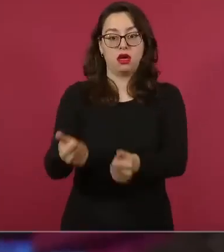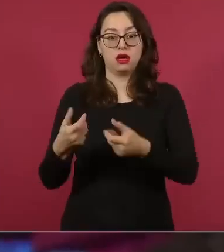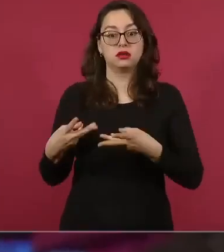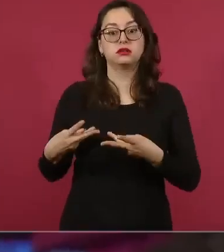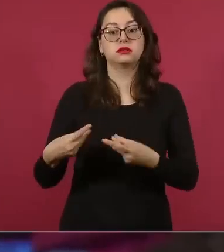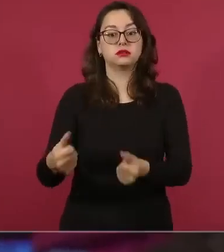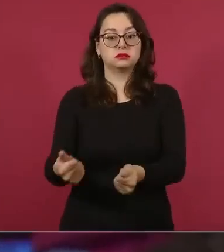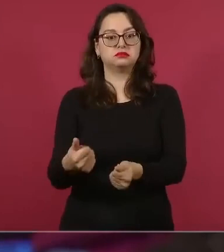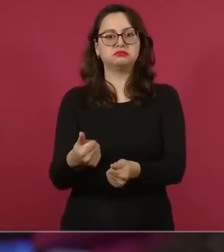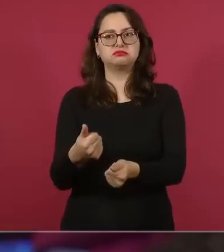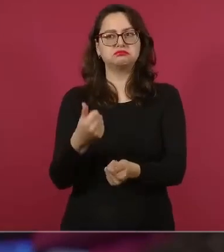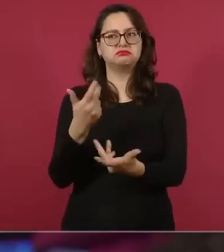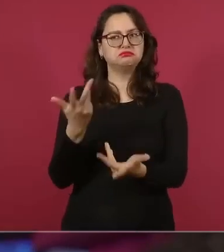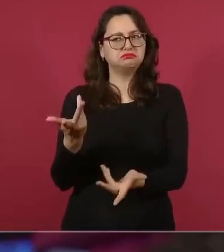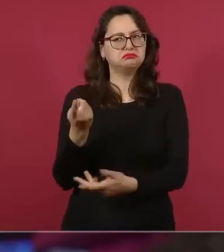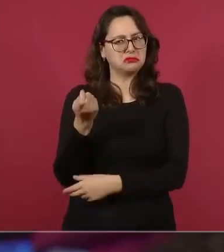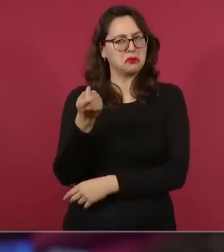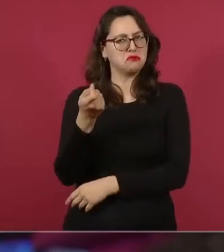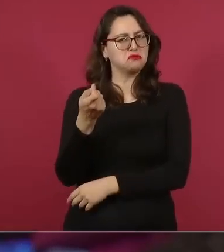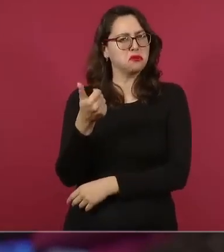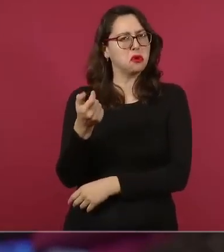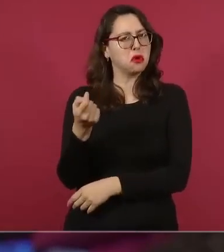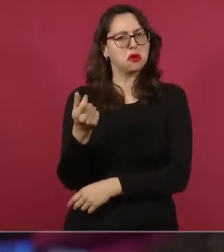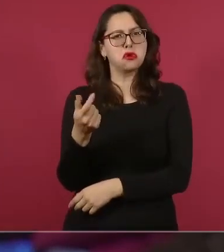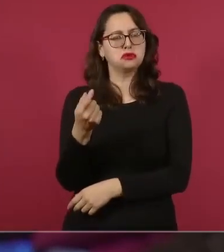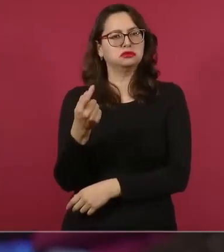fue relativamente poco.